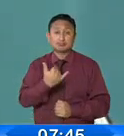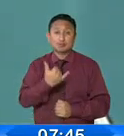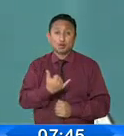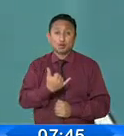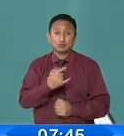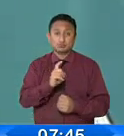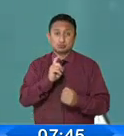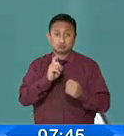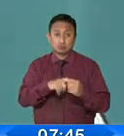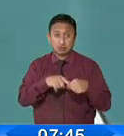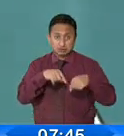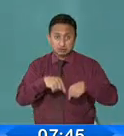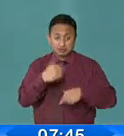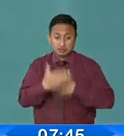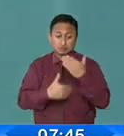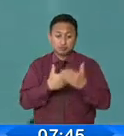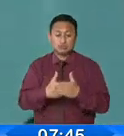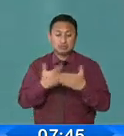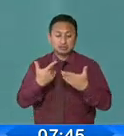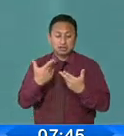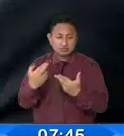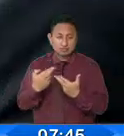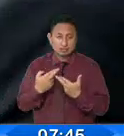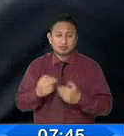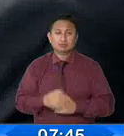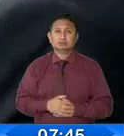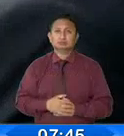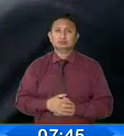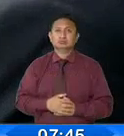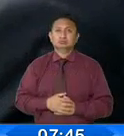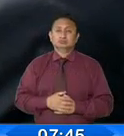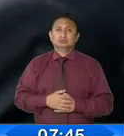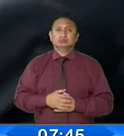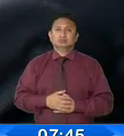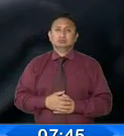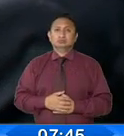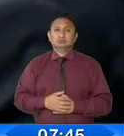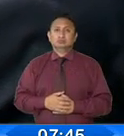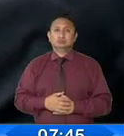en lo posterior se verán los resultados. Informó José Morales.